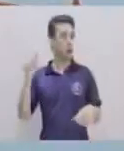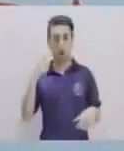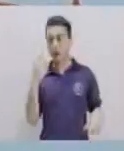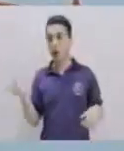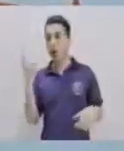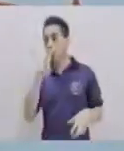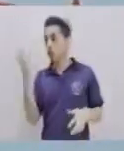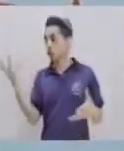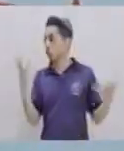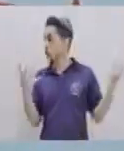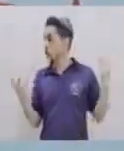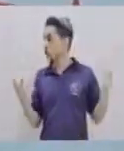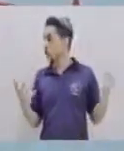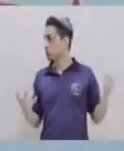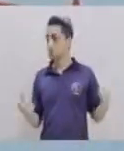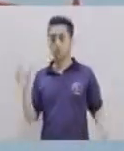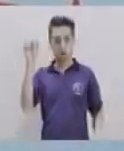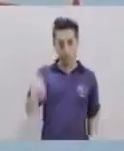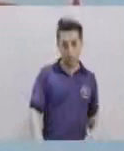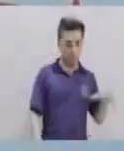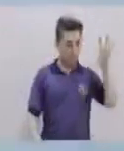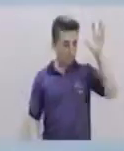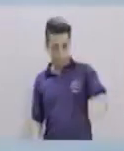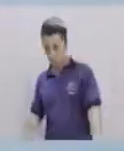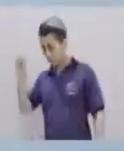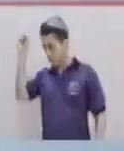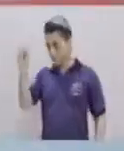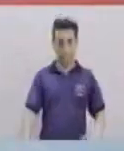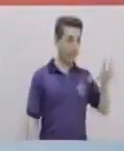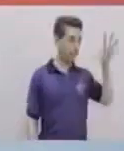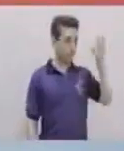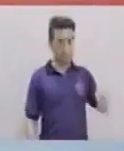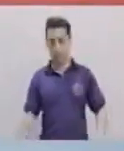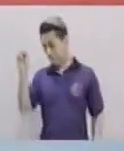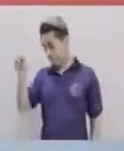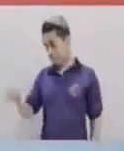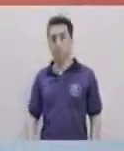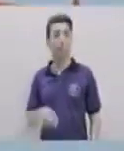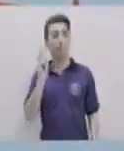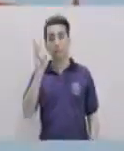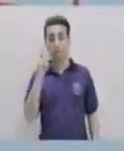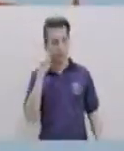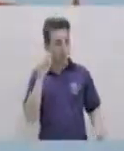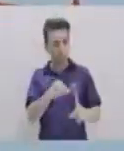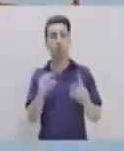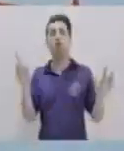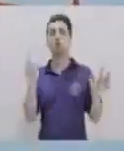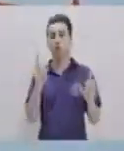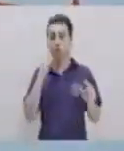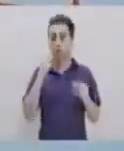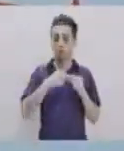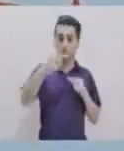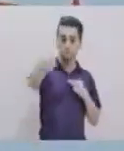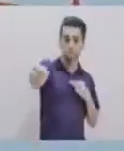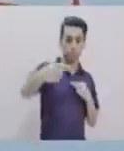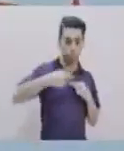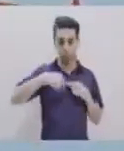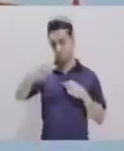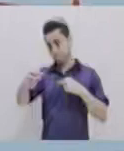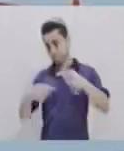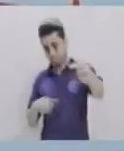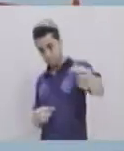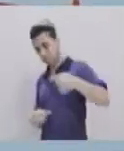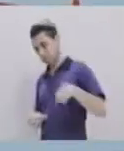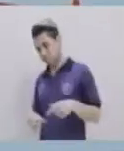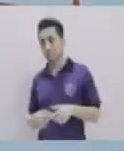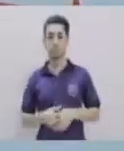y buscamos siempre un punto hacia donde llegar. En esta actividad también tenemos una variante. Lo podemos hacer hacia atrás